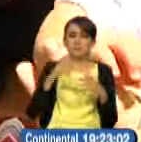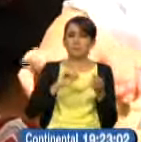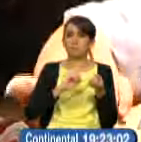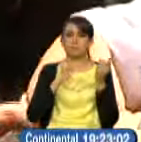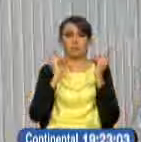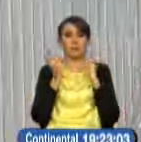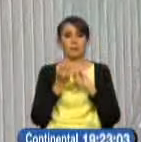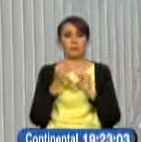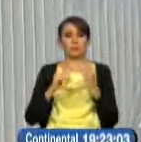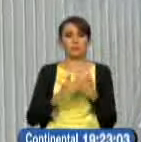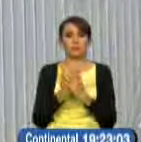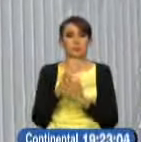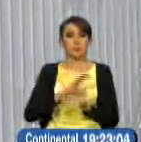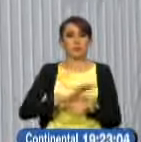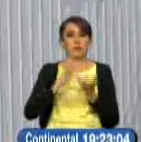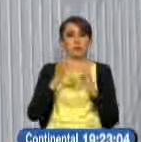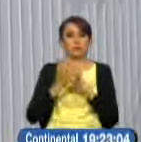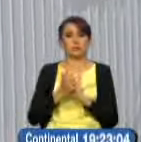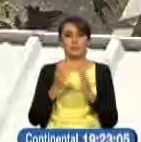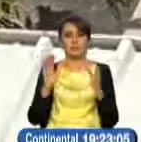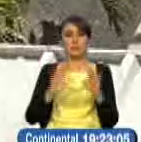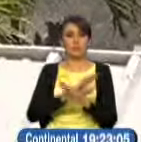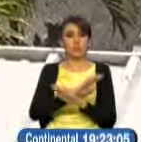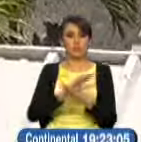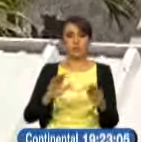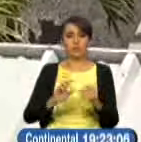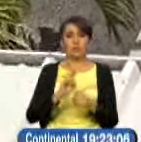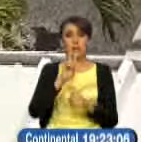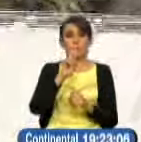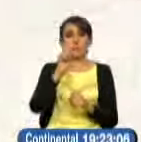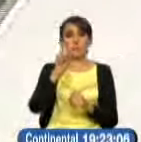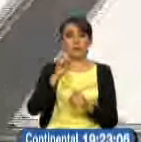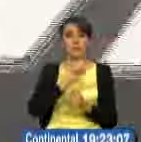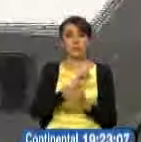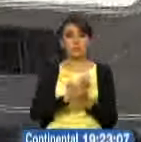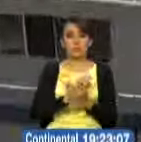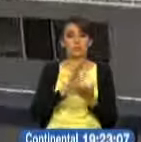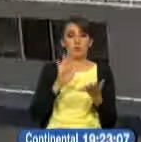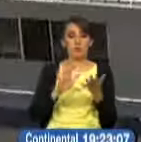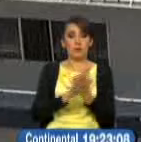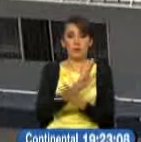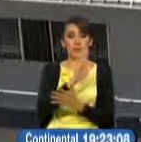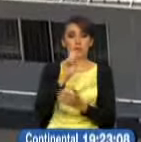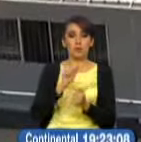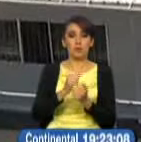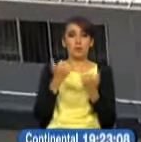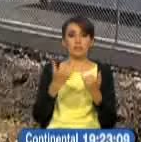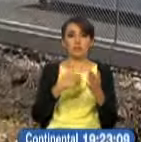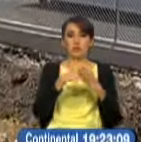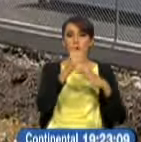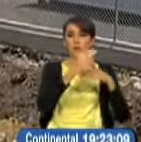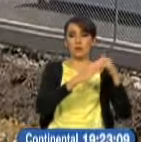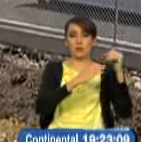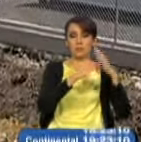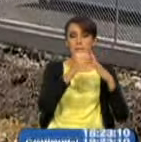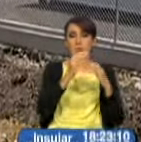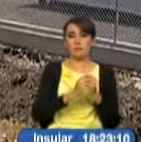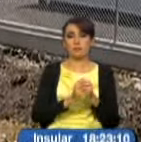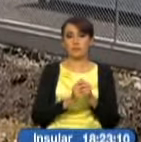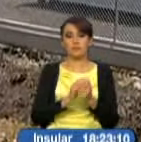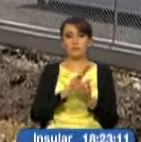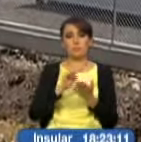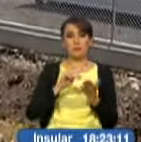nueva revolución. Fueron en total 21 unidades educativas siglo XXI especiales construidas con material prefabricado a